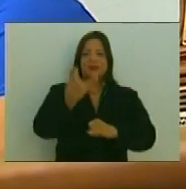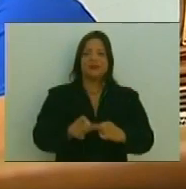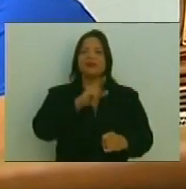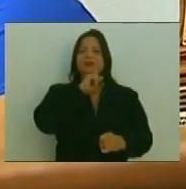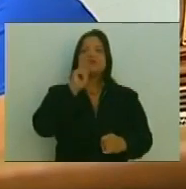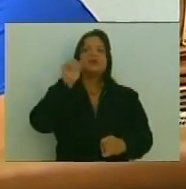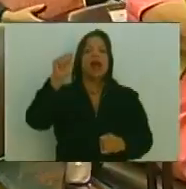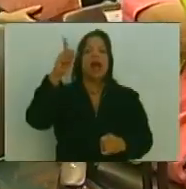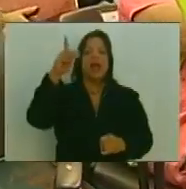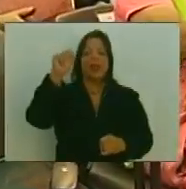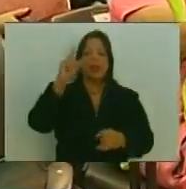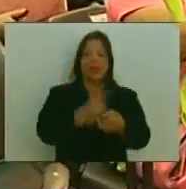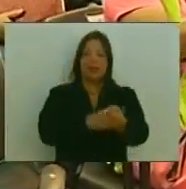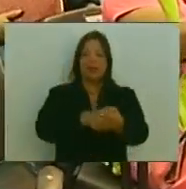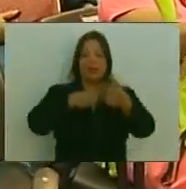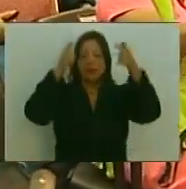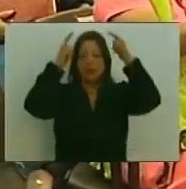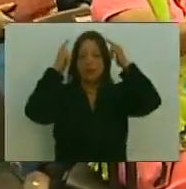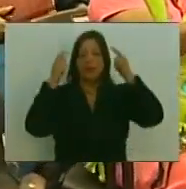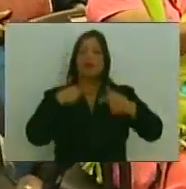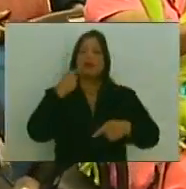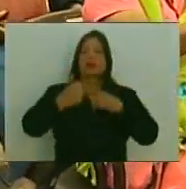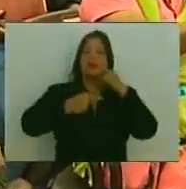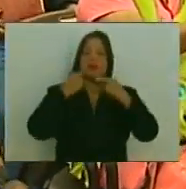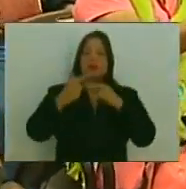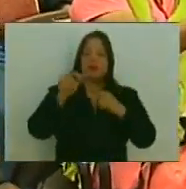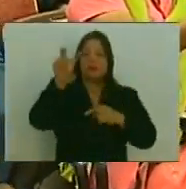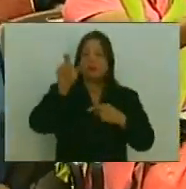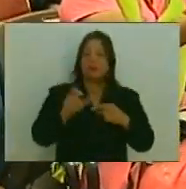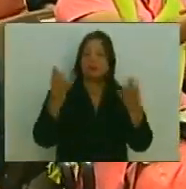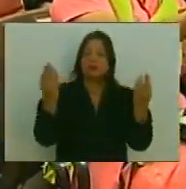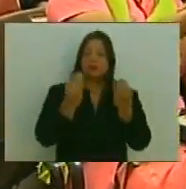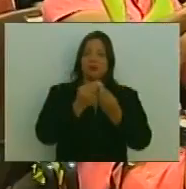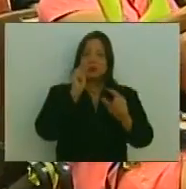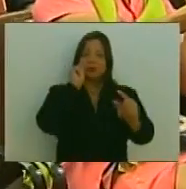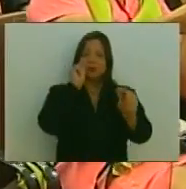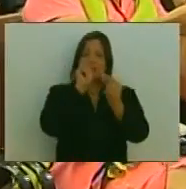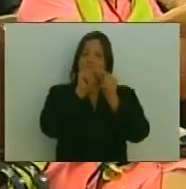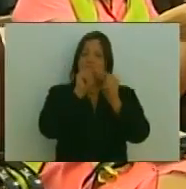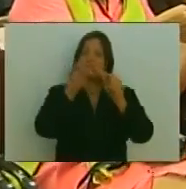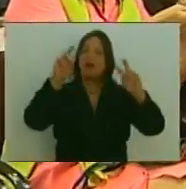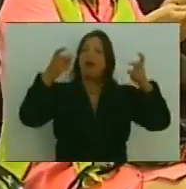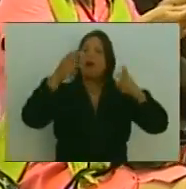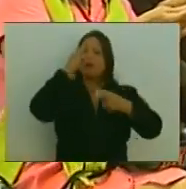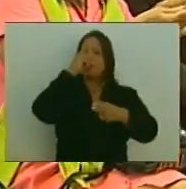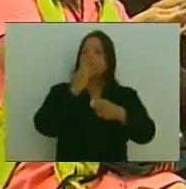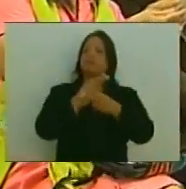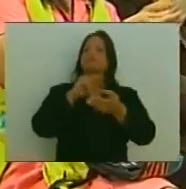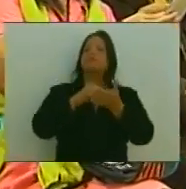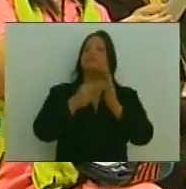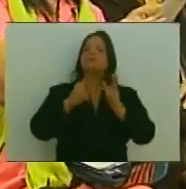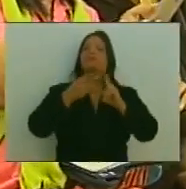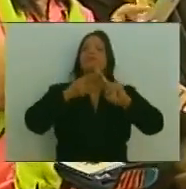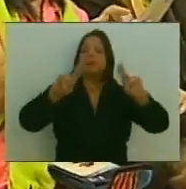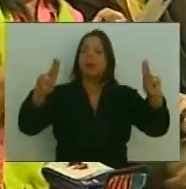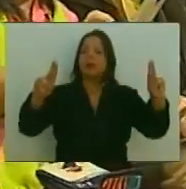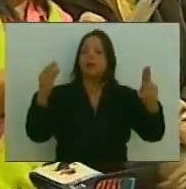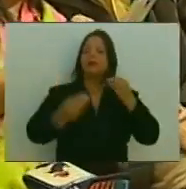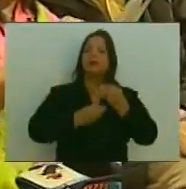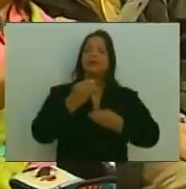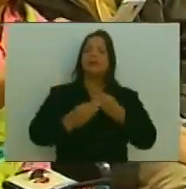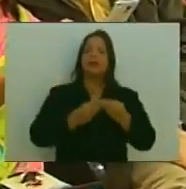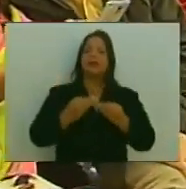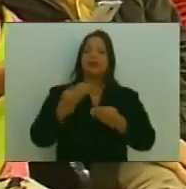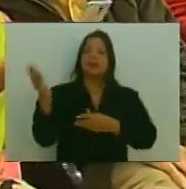Chávez. Durante su intervención, puntualizó el reconocimiento de la labor de paz realizada por